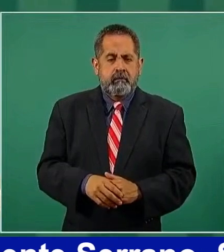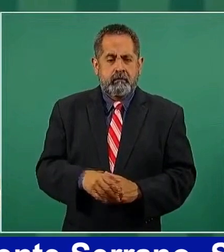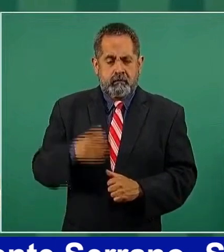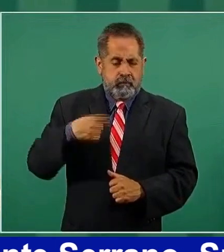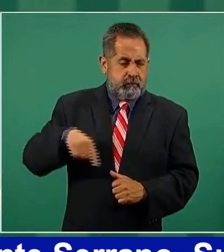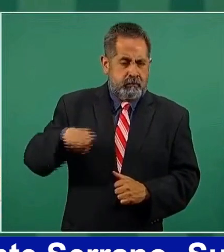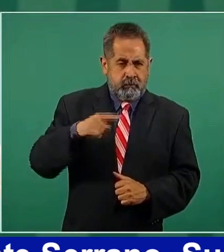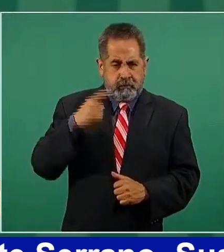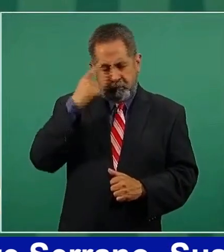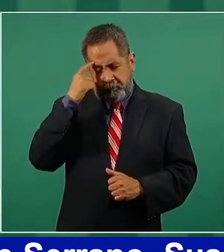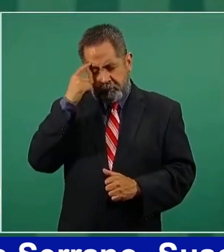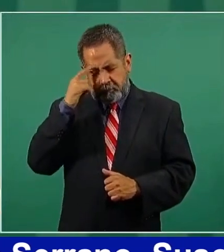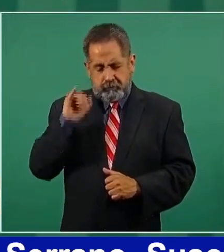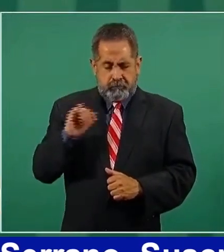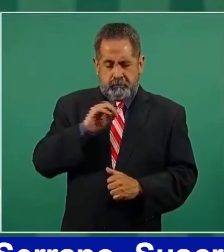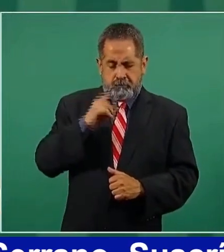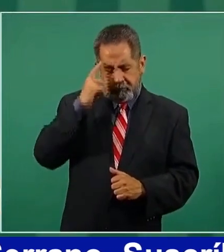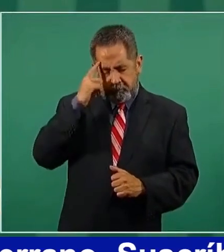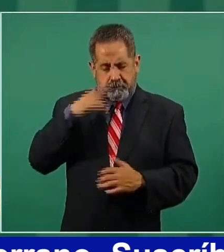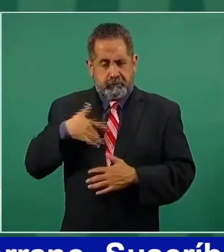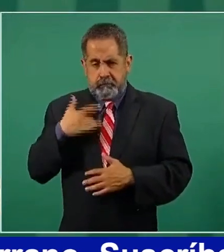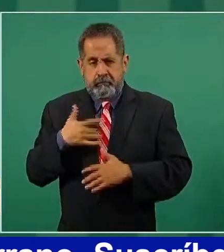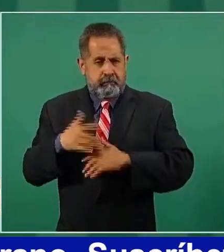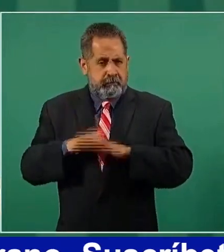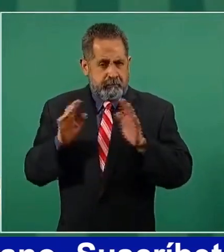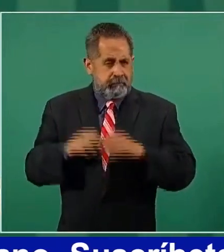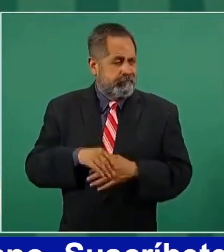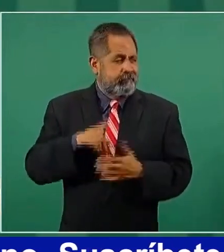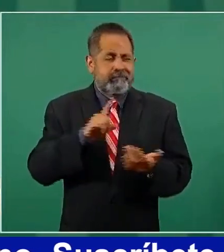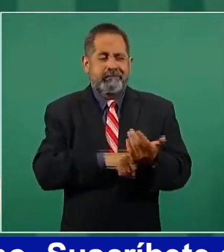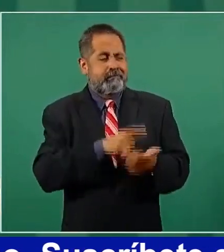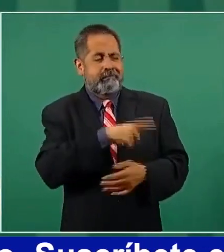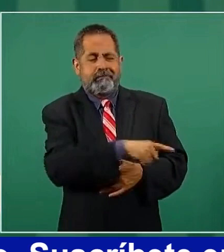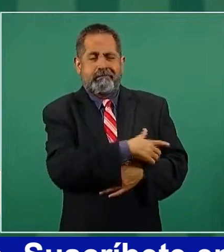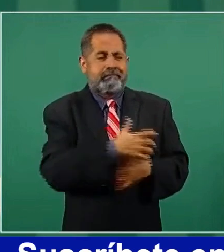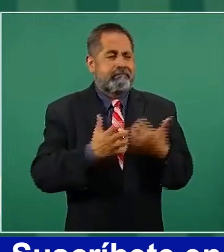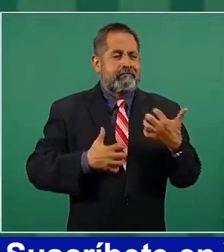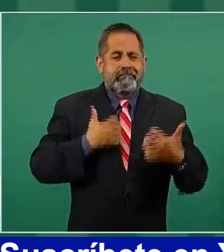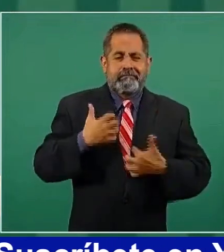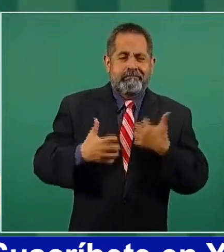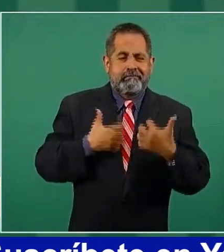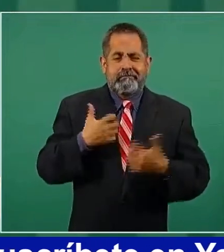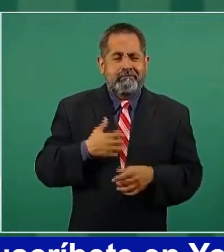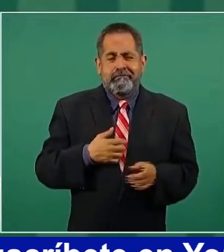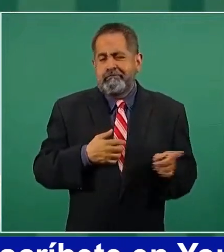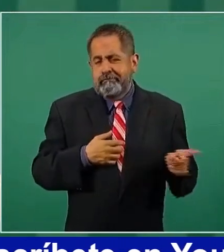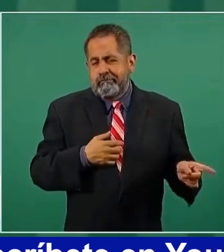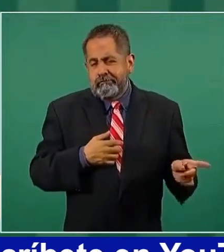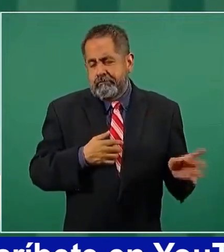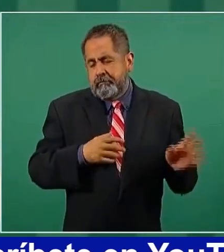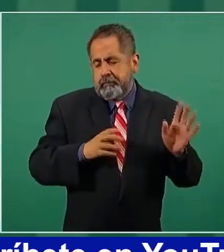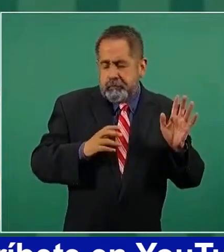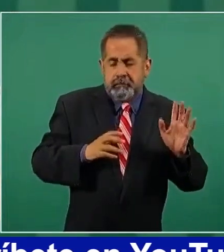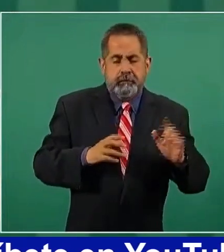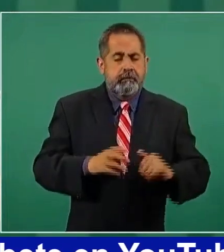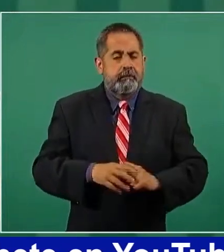conscientes o inconscientemente, por el coraje que les